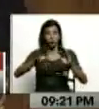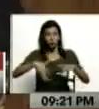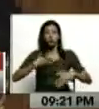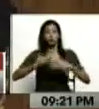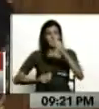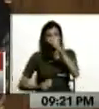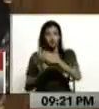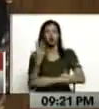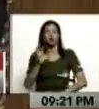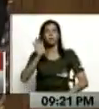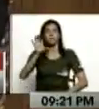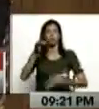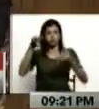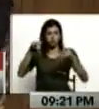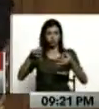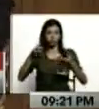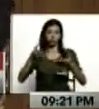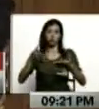tener